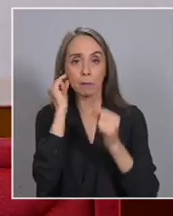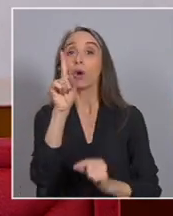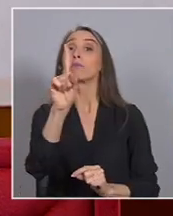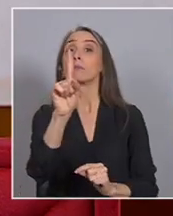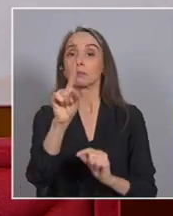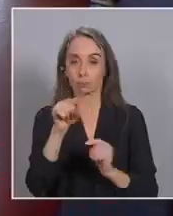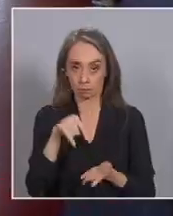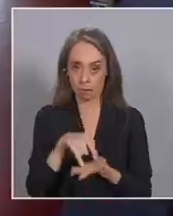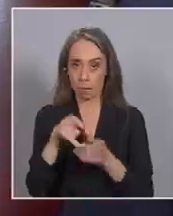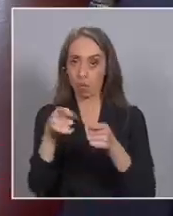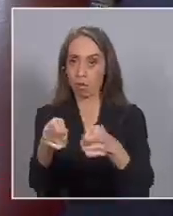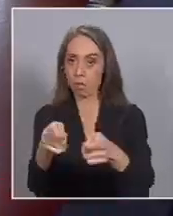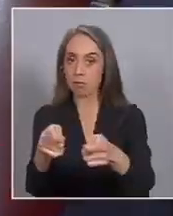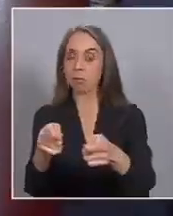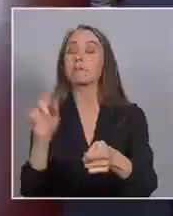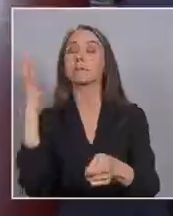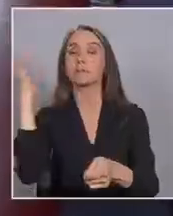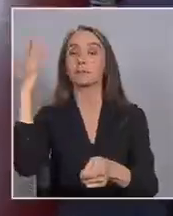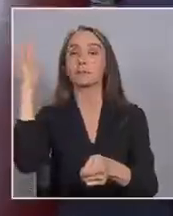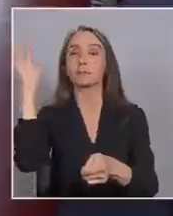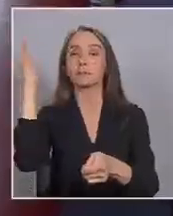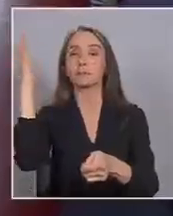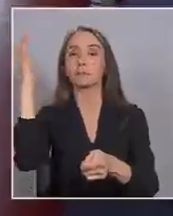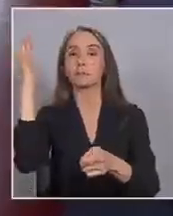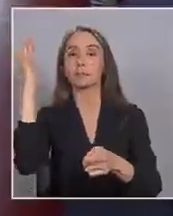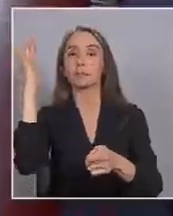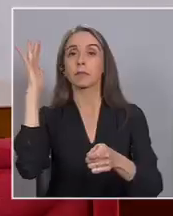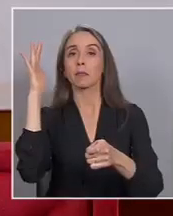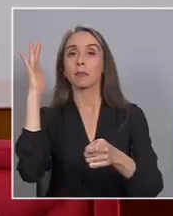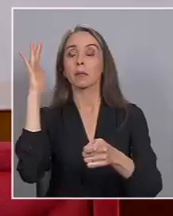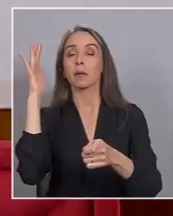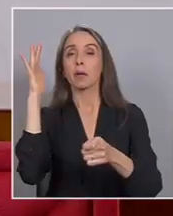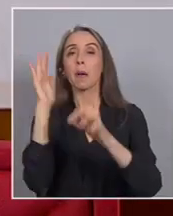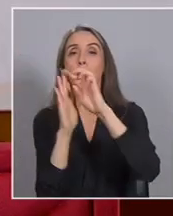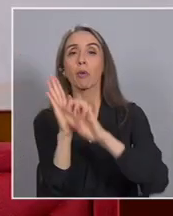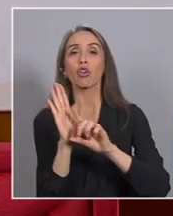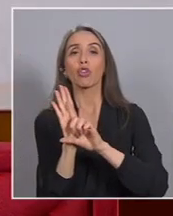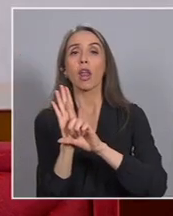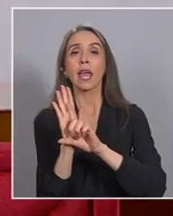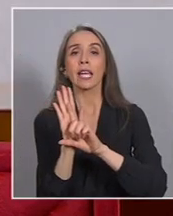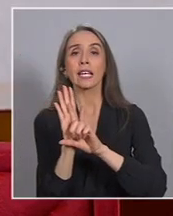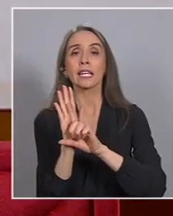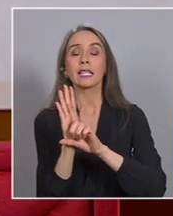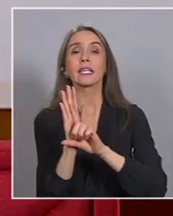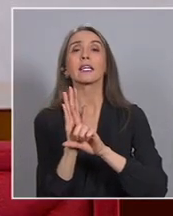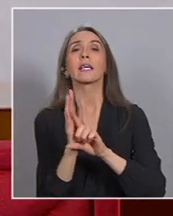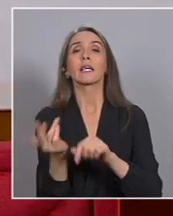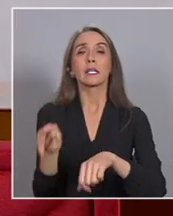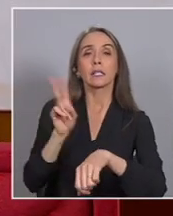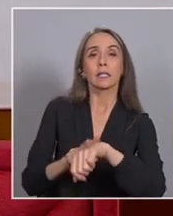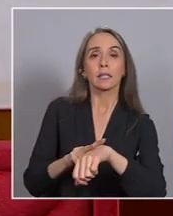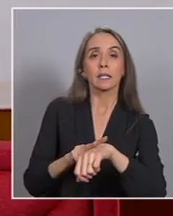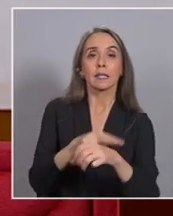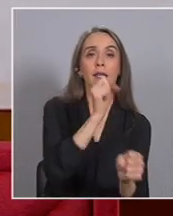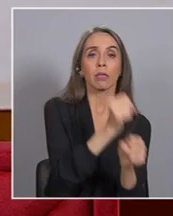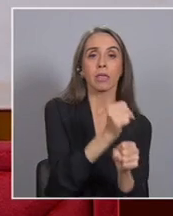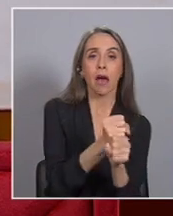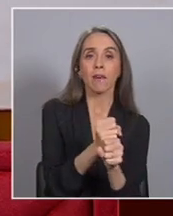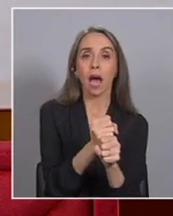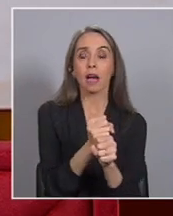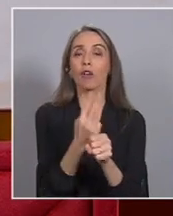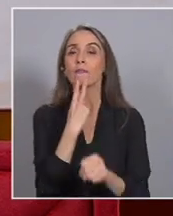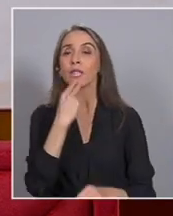ingresaremos el proyecto de ley de conciliación trabajo,